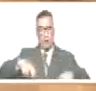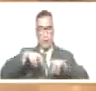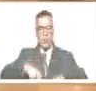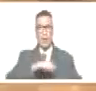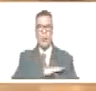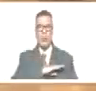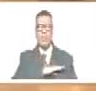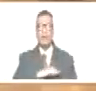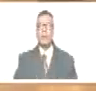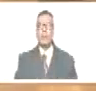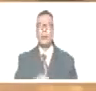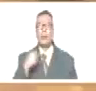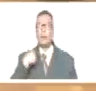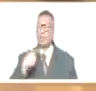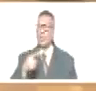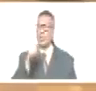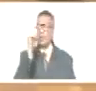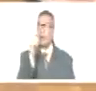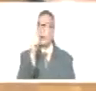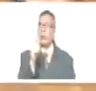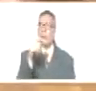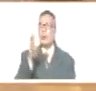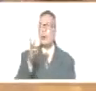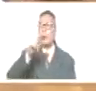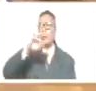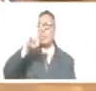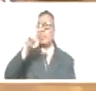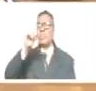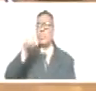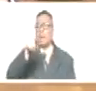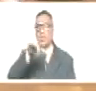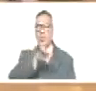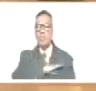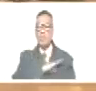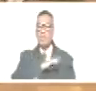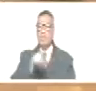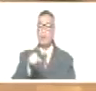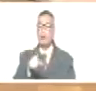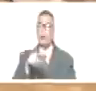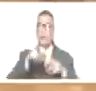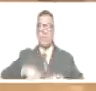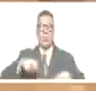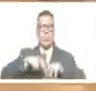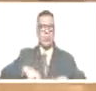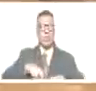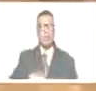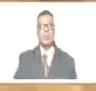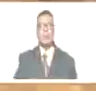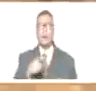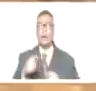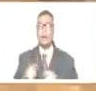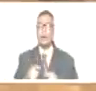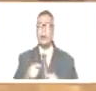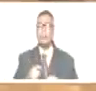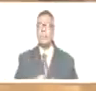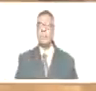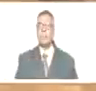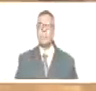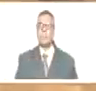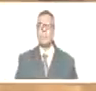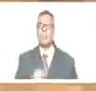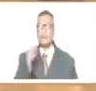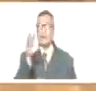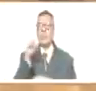que la presidió el diputado Brito, ¿verdad? Ellos mismos se investigaron en su absurda asamblea de